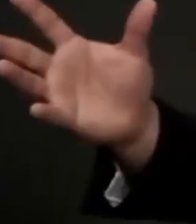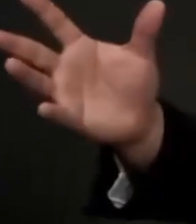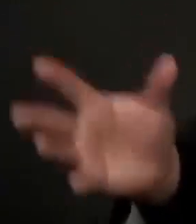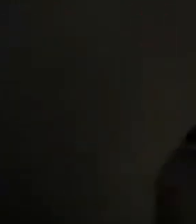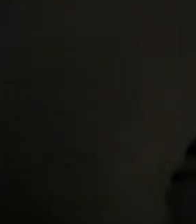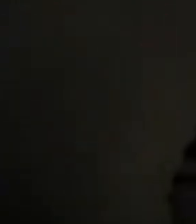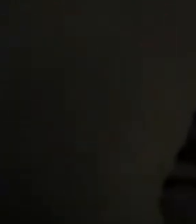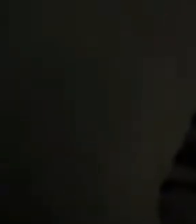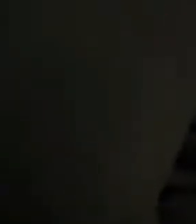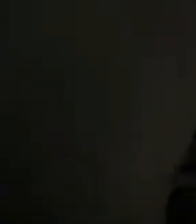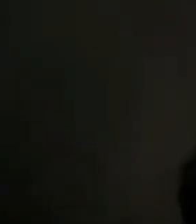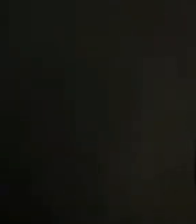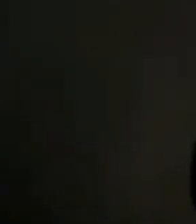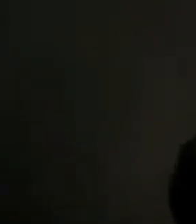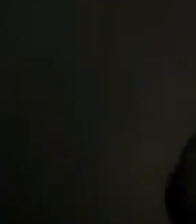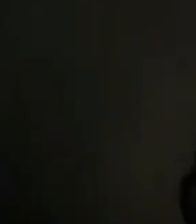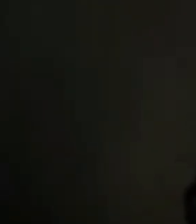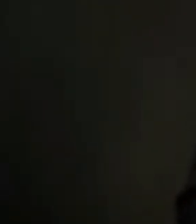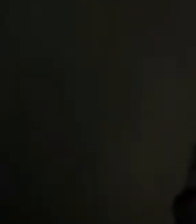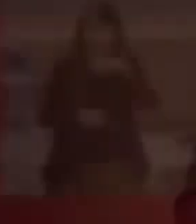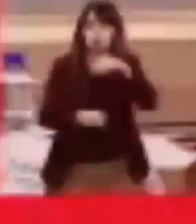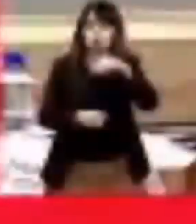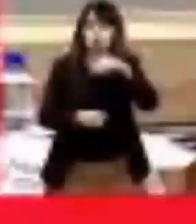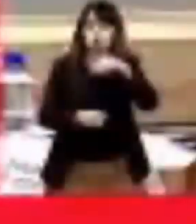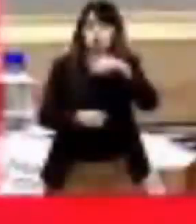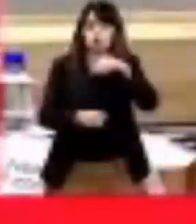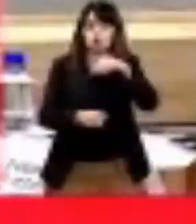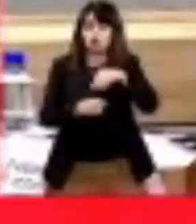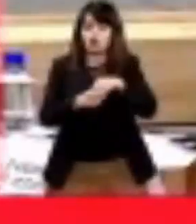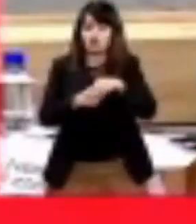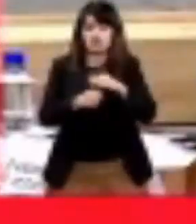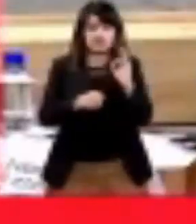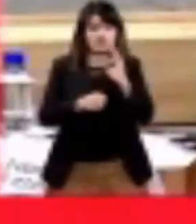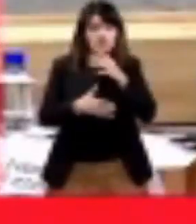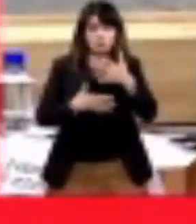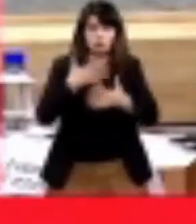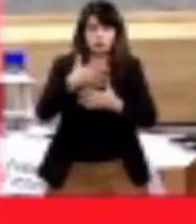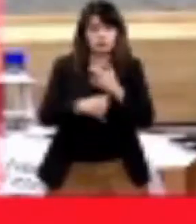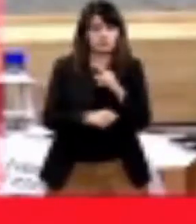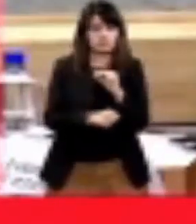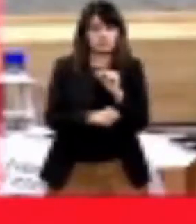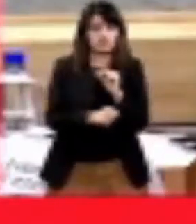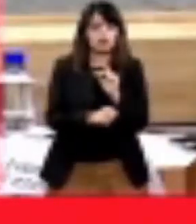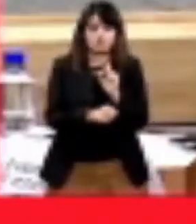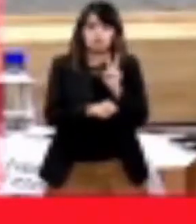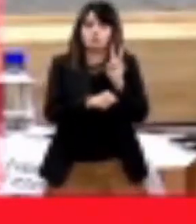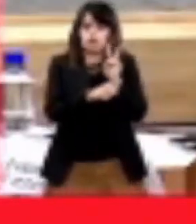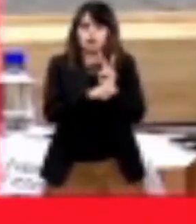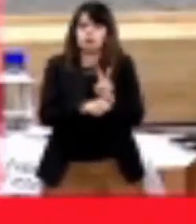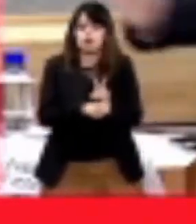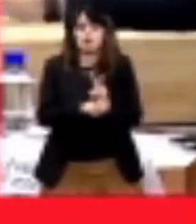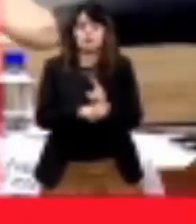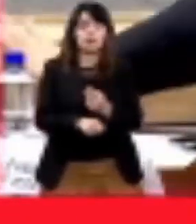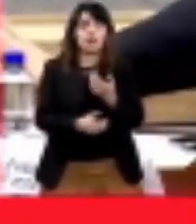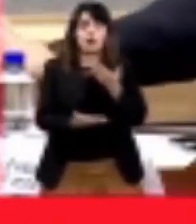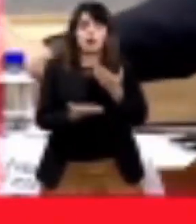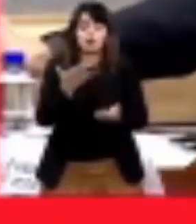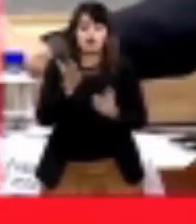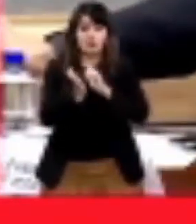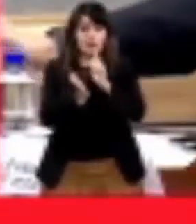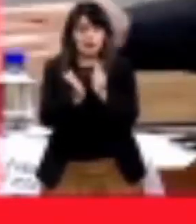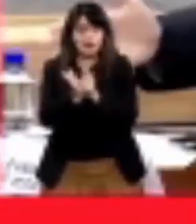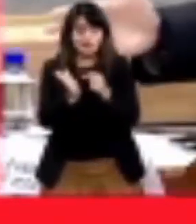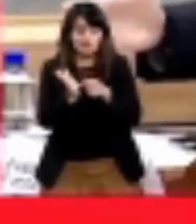en el 2024 las elecciones. Ve y escuche. De acuerdo a la reforma, el INE se tiene que deshacer de